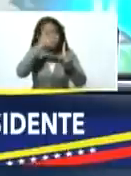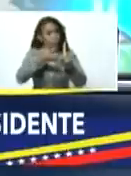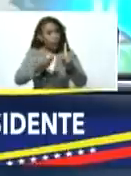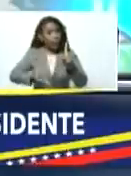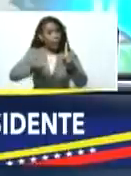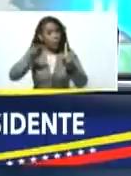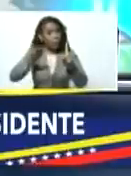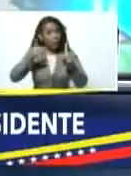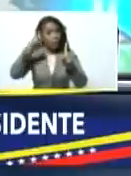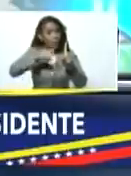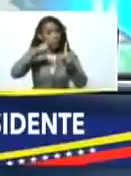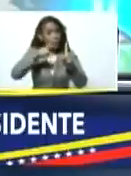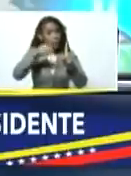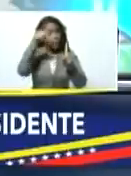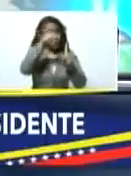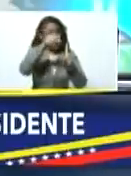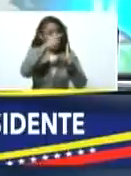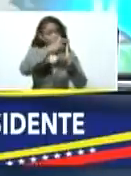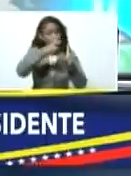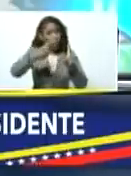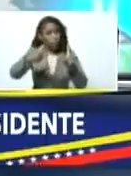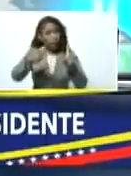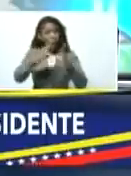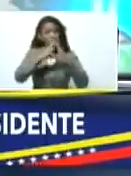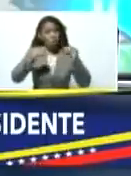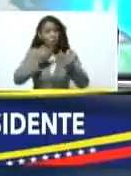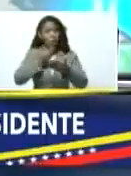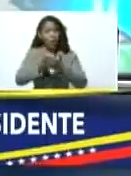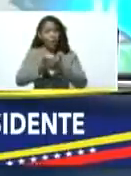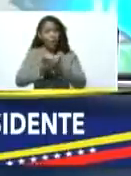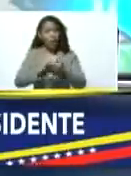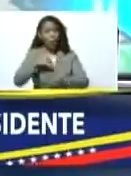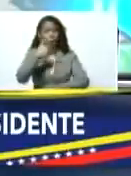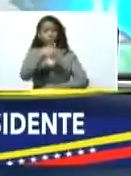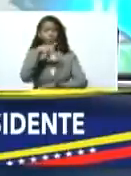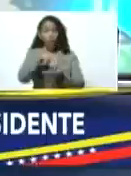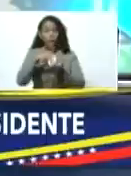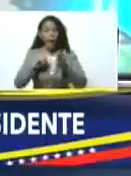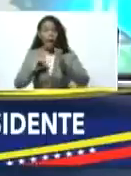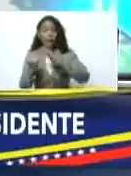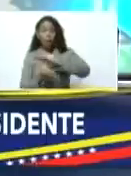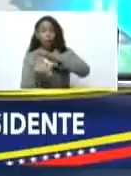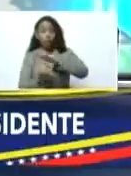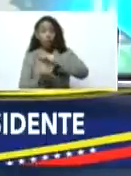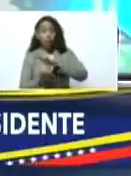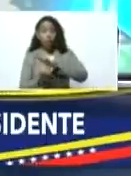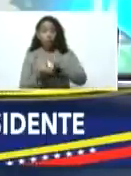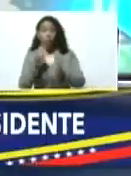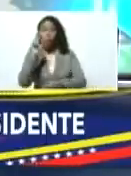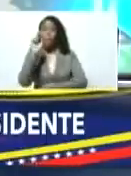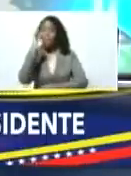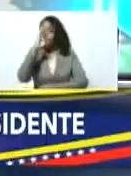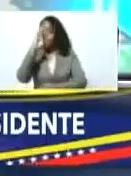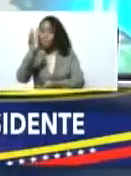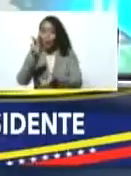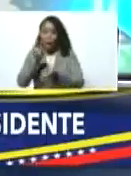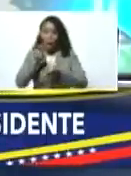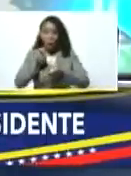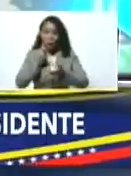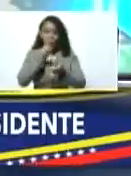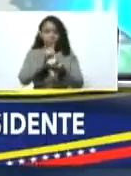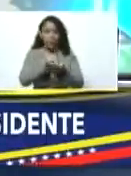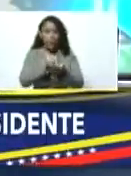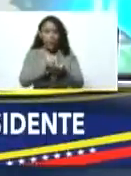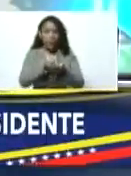necesaria que todos agradecen cuando llega a una institución, un banco, cuando llega a